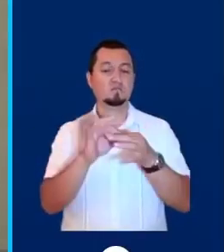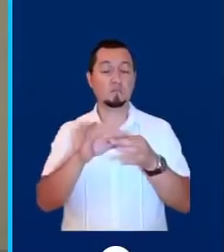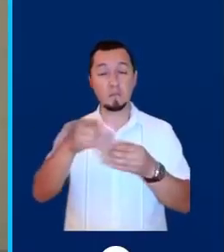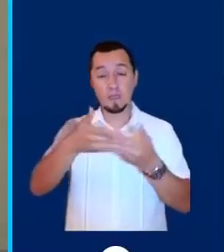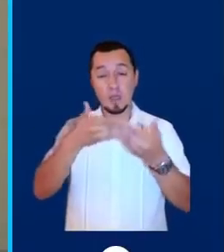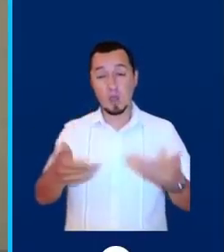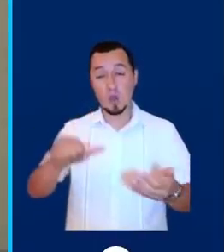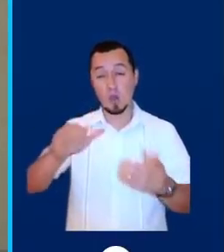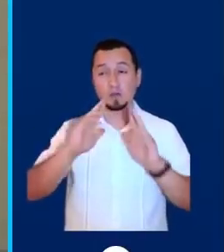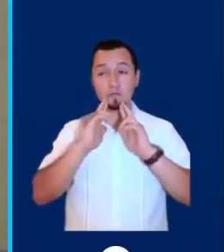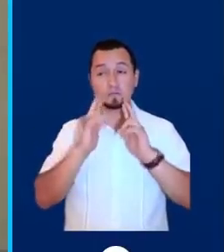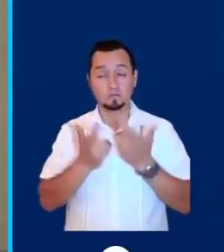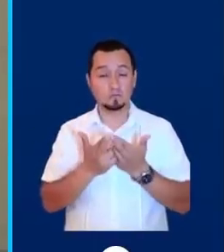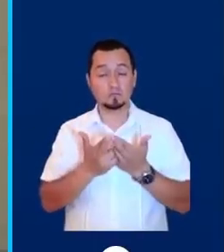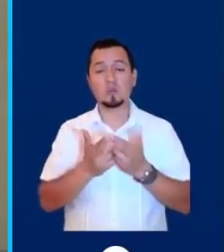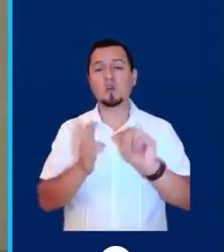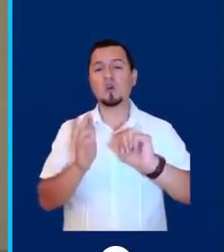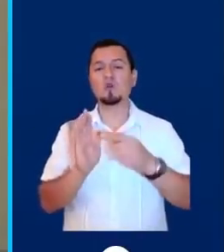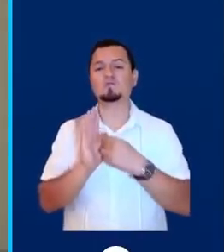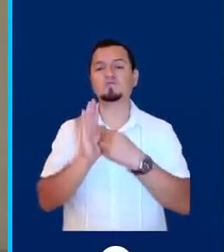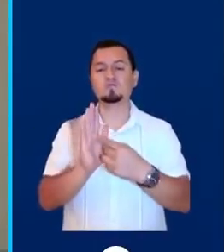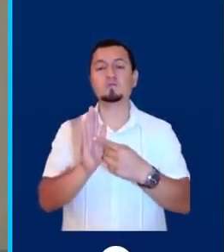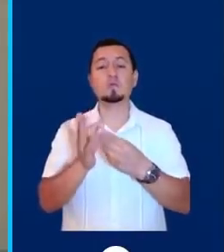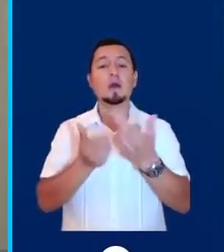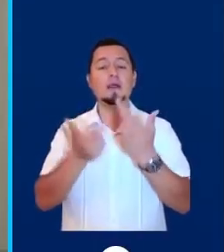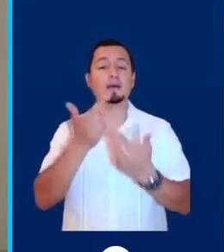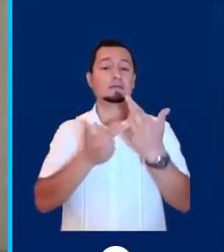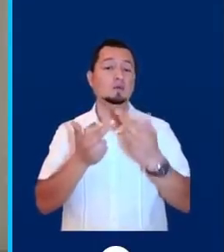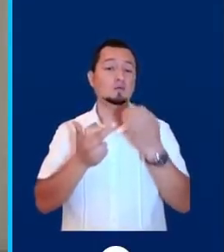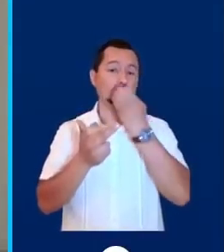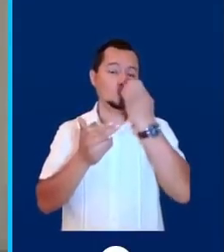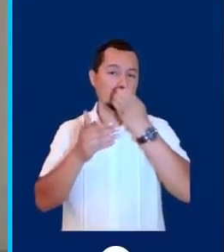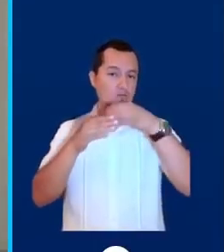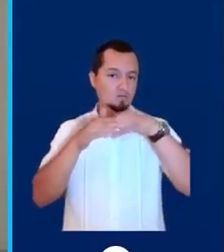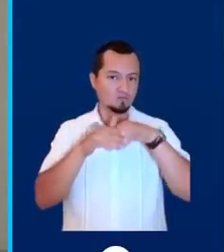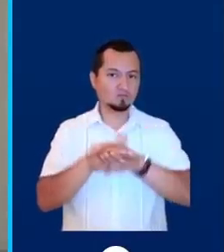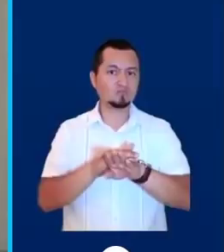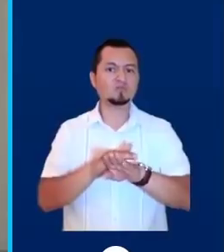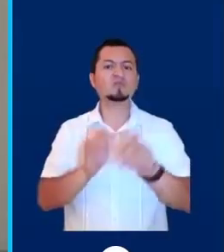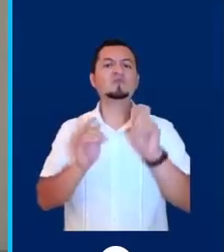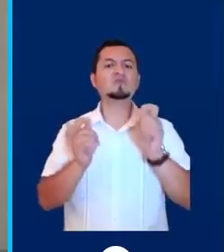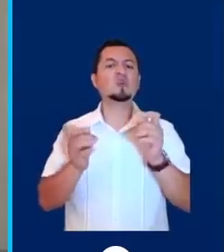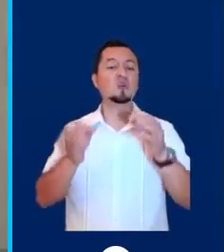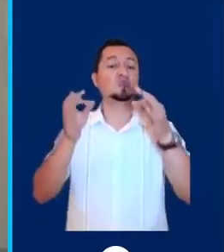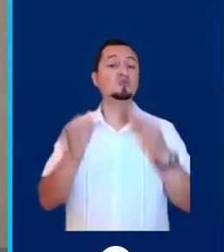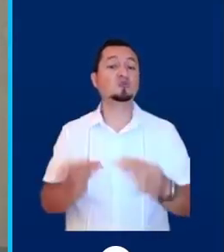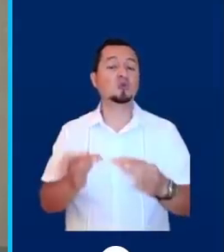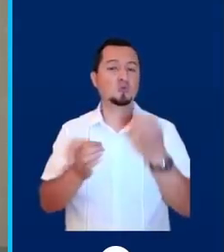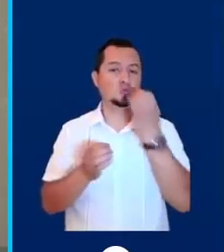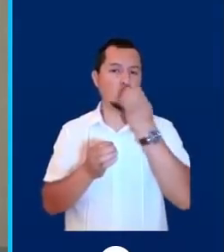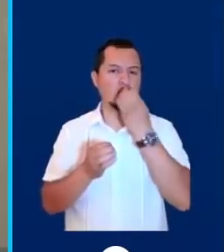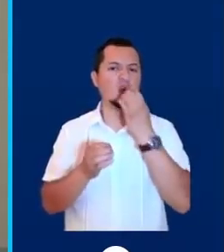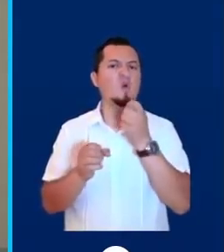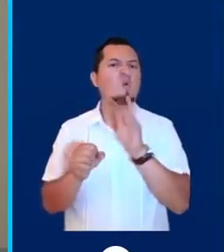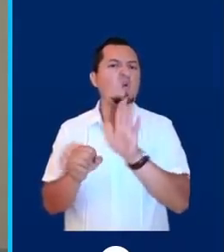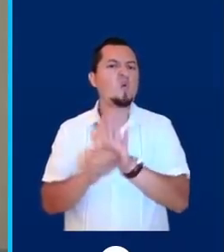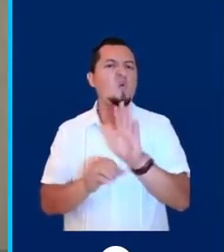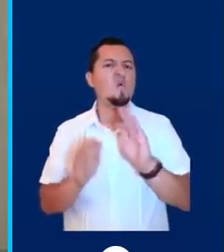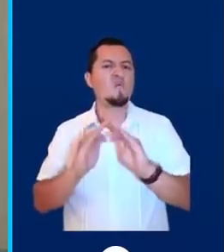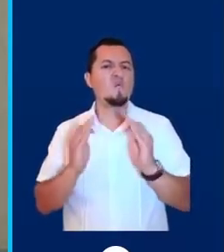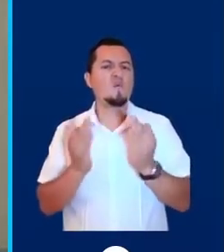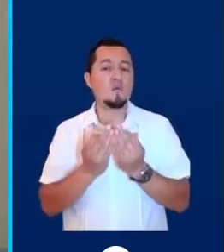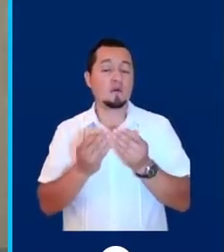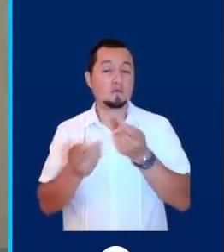En esta reunión presentaremos la ruta para el regreso a la presencialidad en nuestro sistema educativo. Para